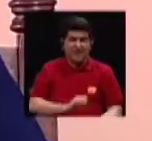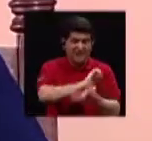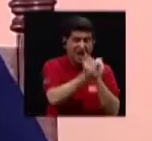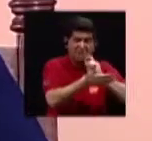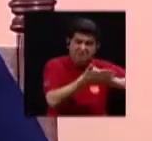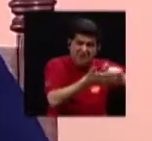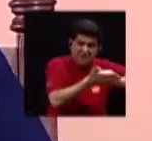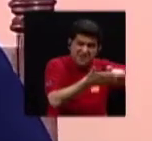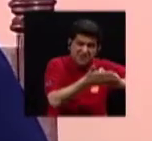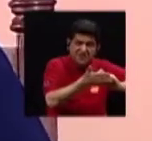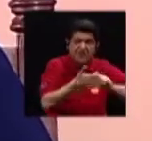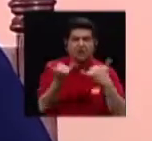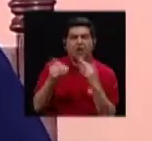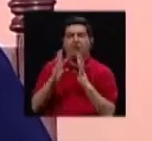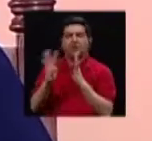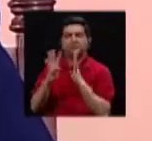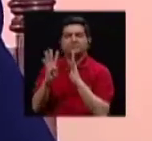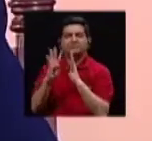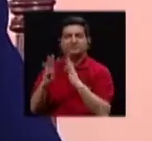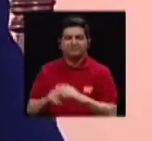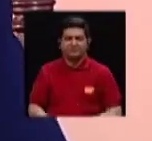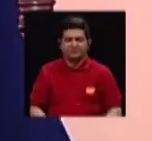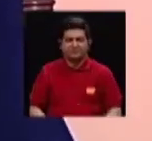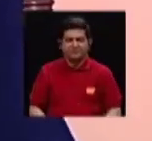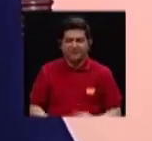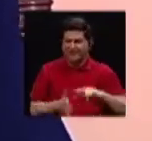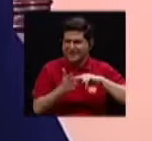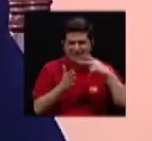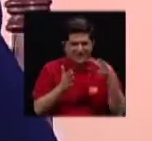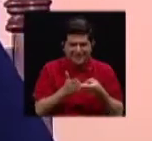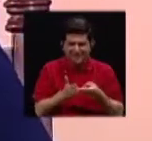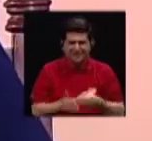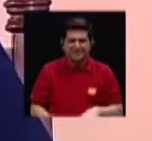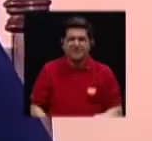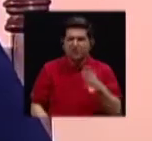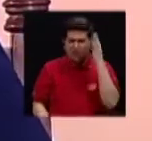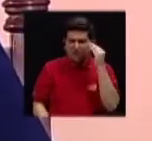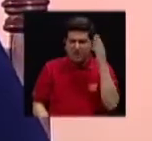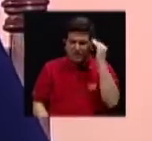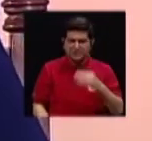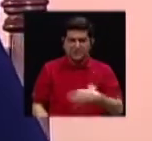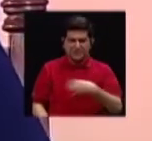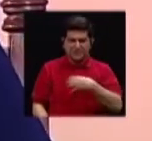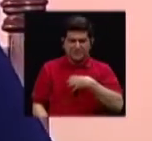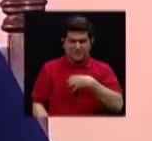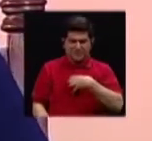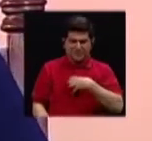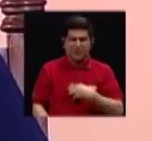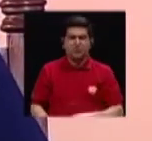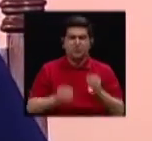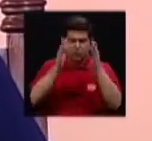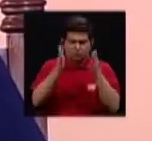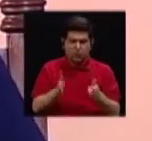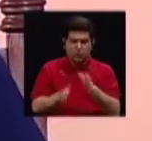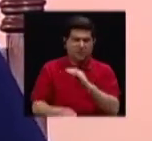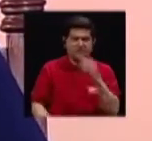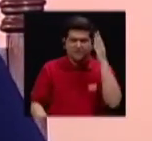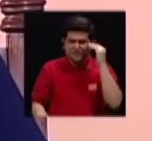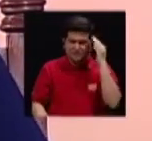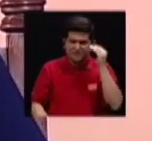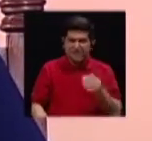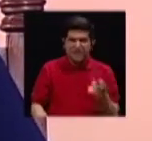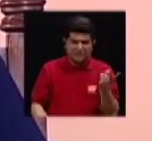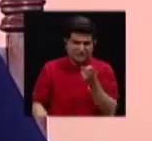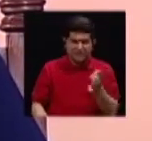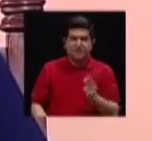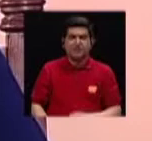a la oralidad, ¿verdad? Ahora, ¿qué ha significado según experiencia de los propios jueces y según vivencias de las partes? Un